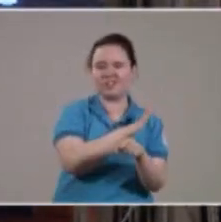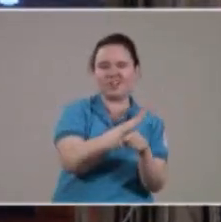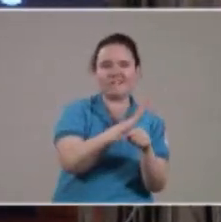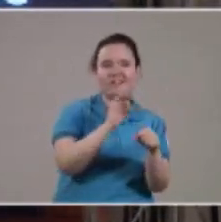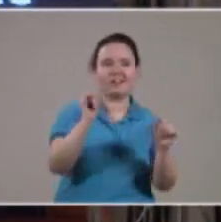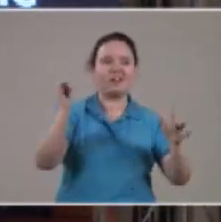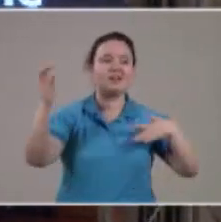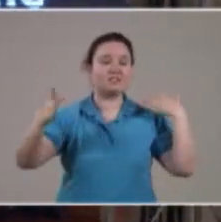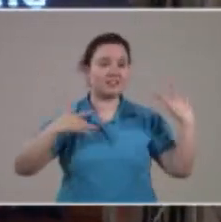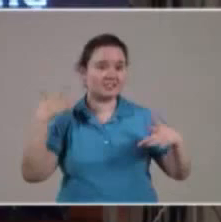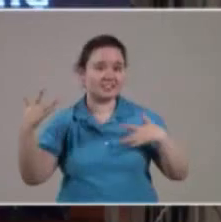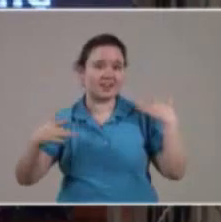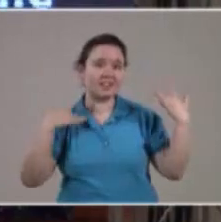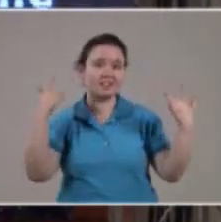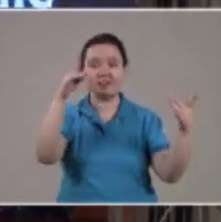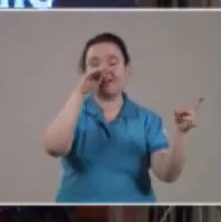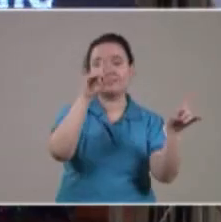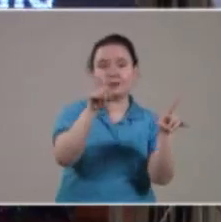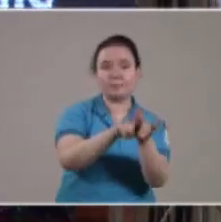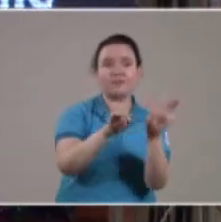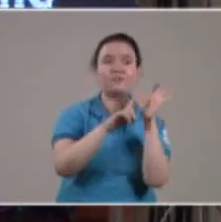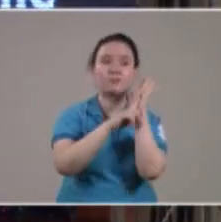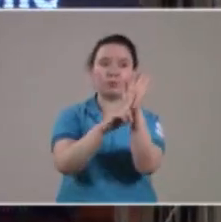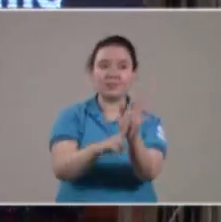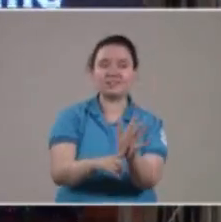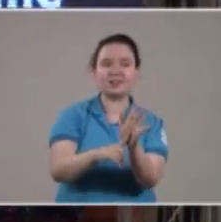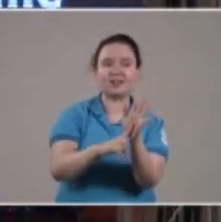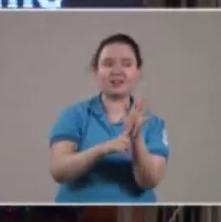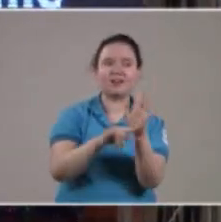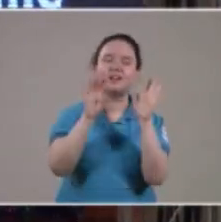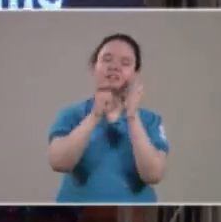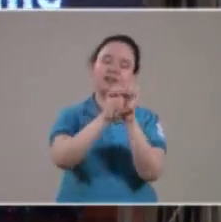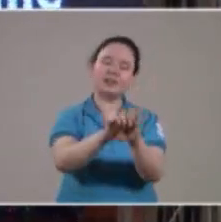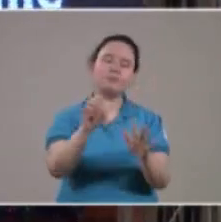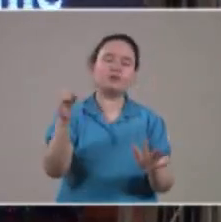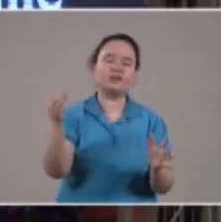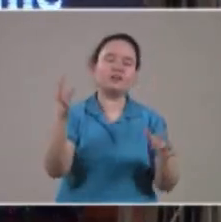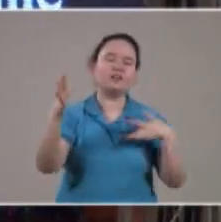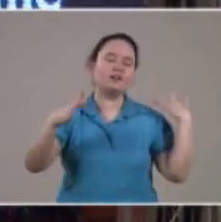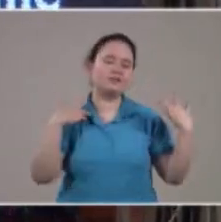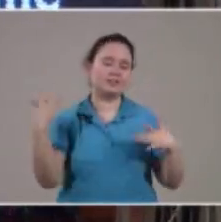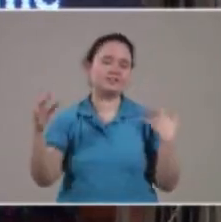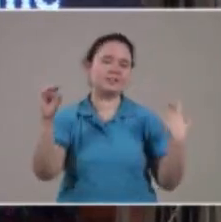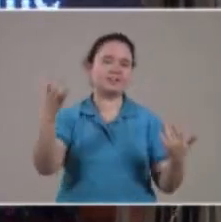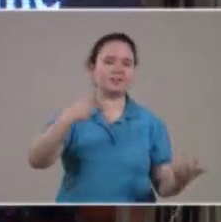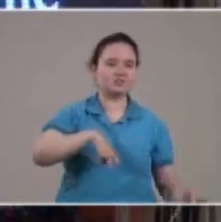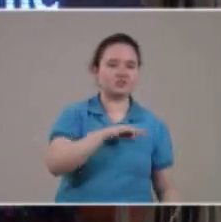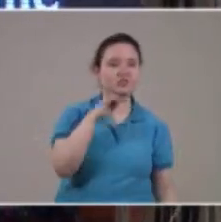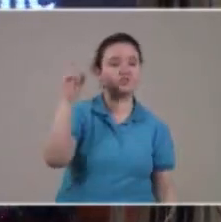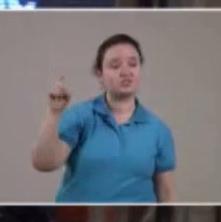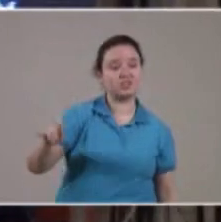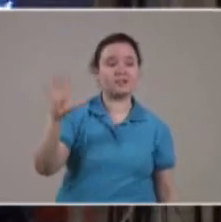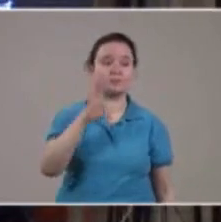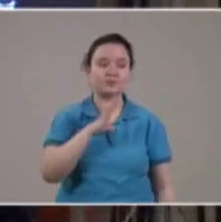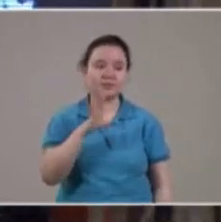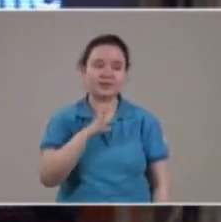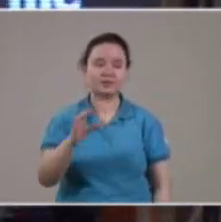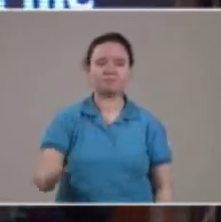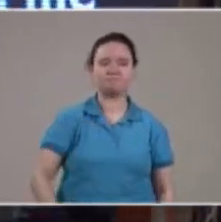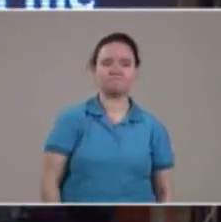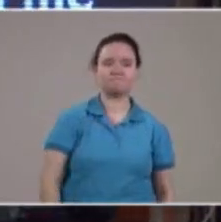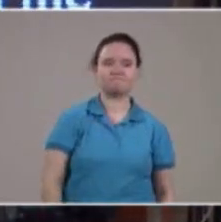la felicidad también prototipo que nos debe de embargar a nosotros de una manera contundente, porque nosotros, señores